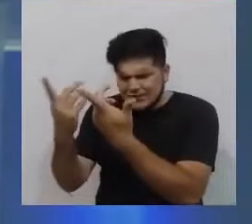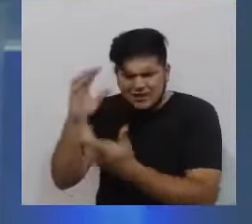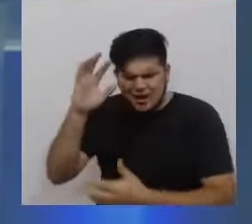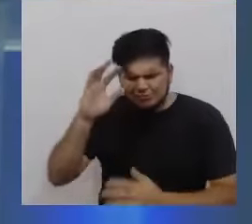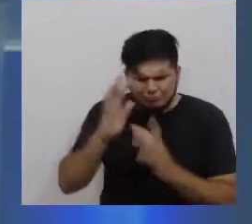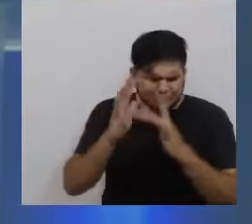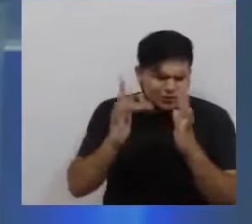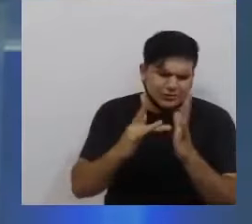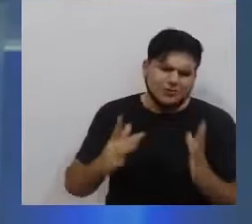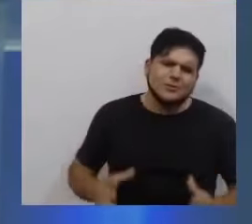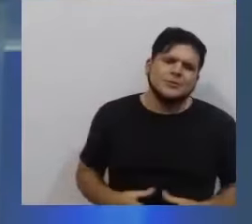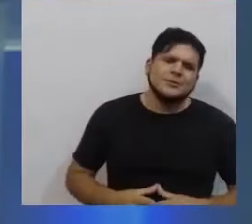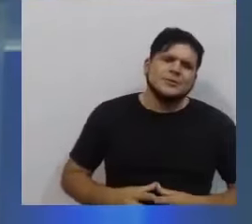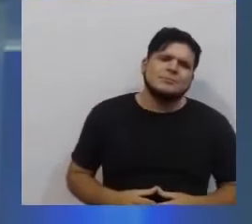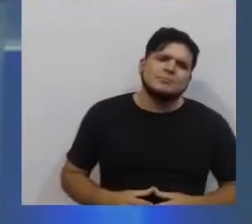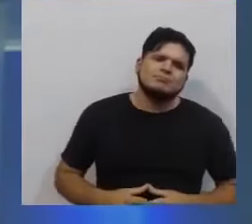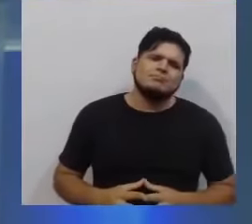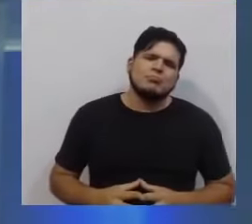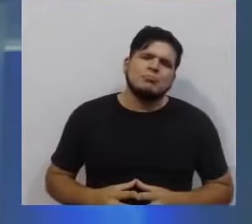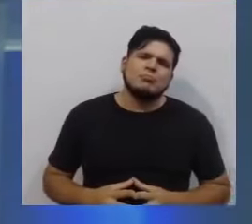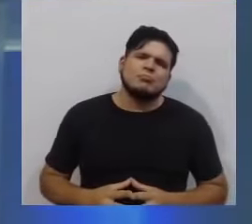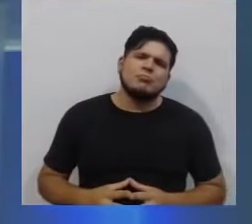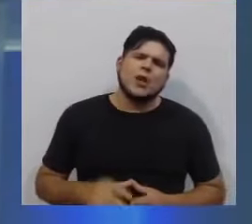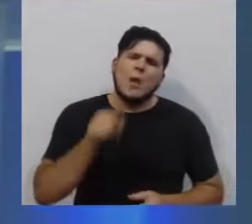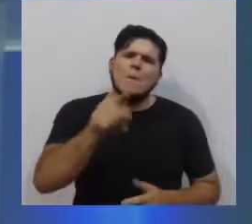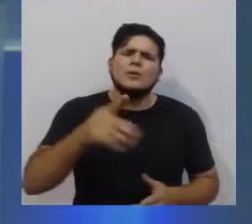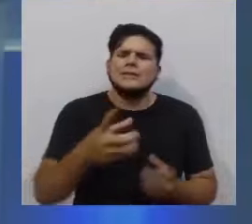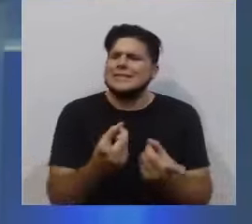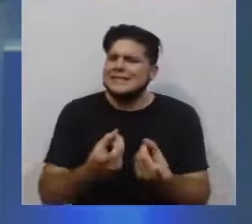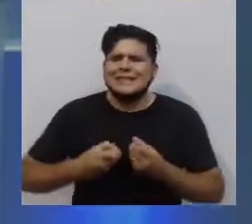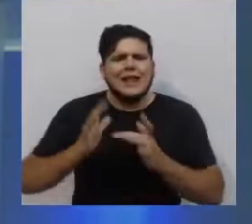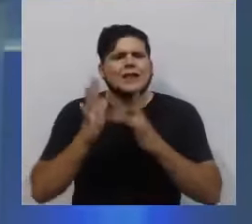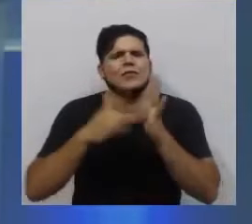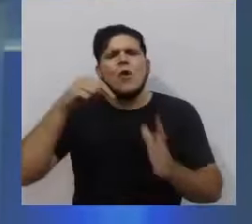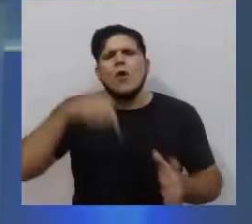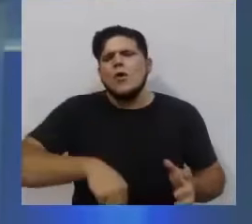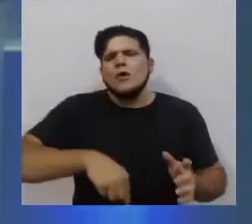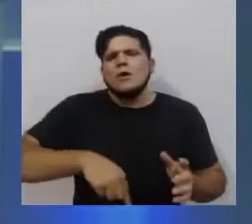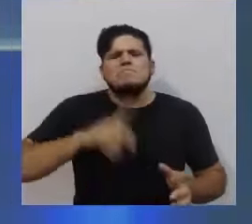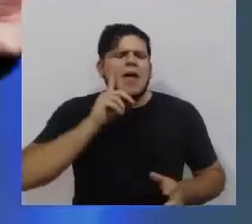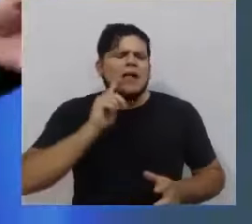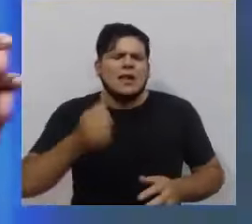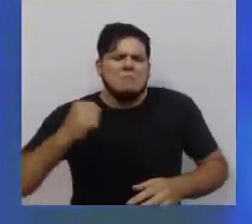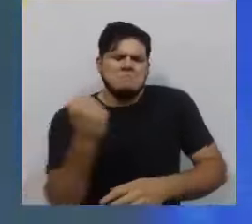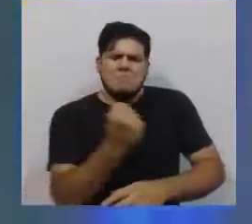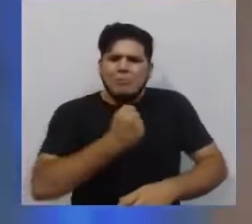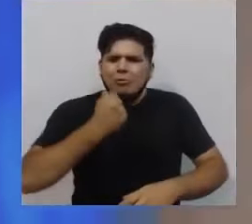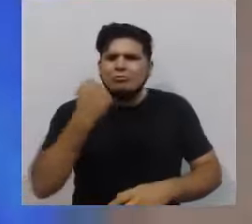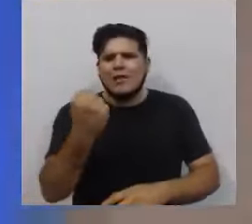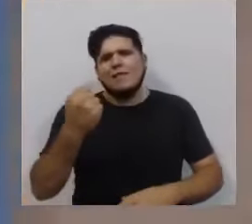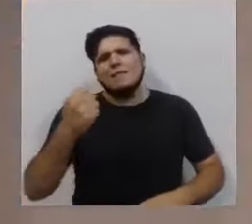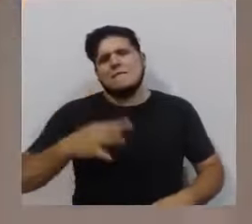necesitas a jesús hoy es el día más importante para ti repita como esta